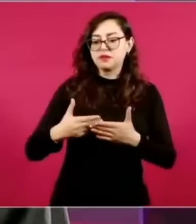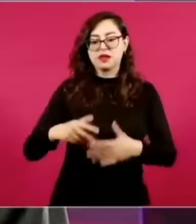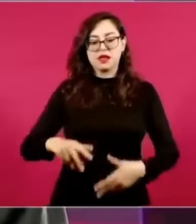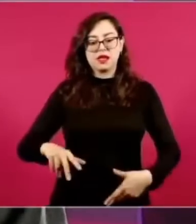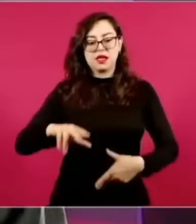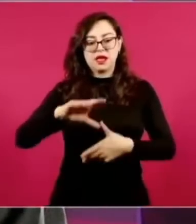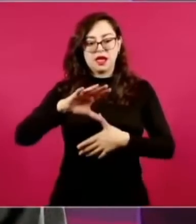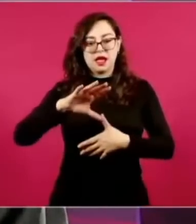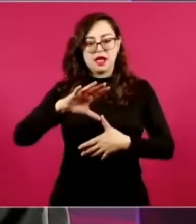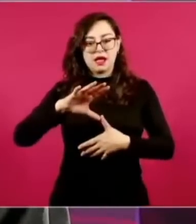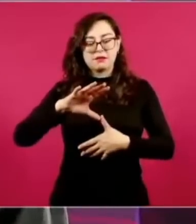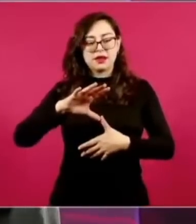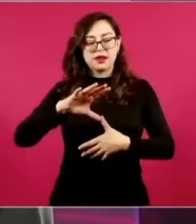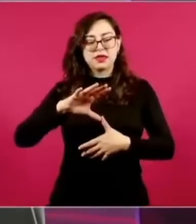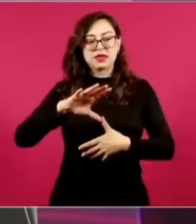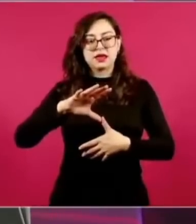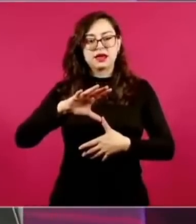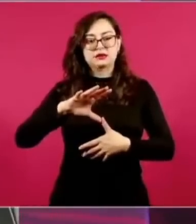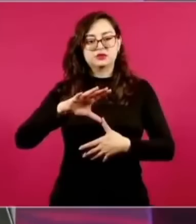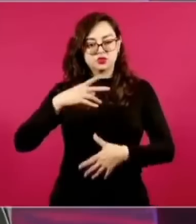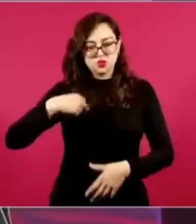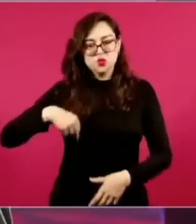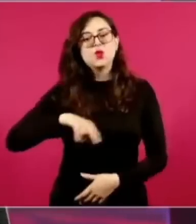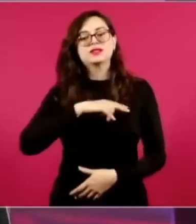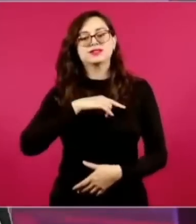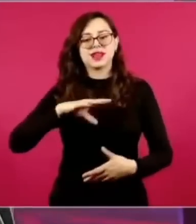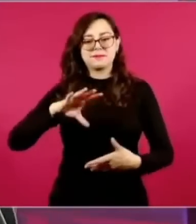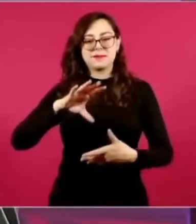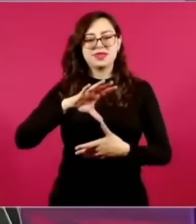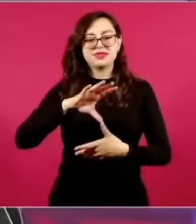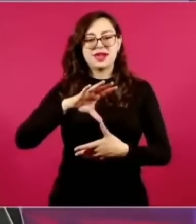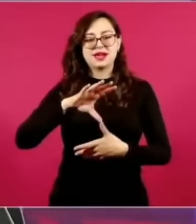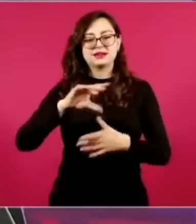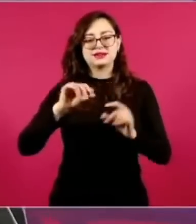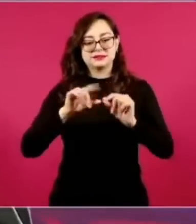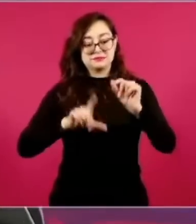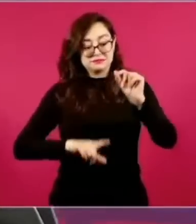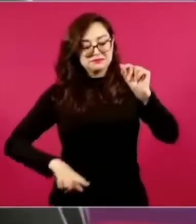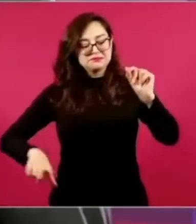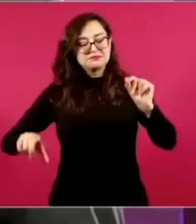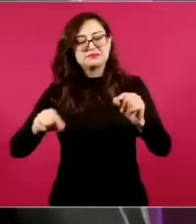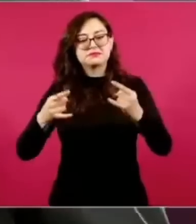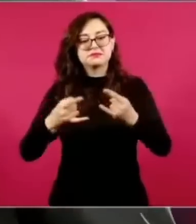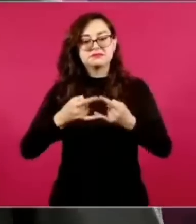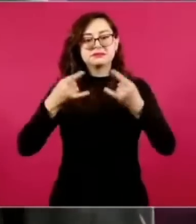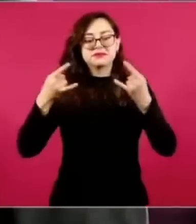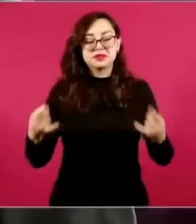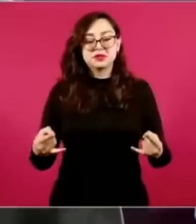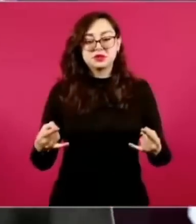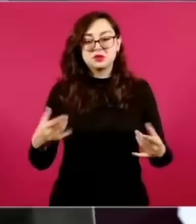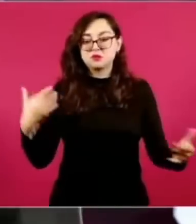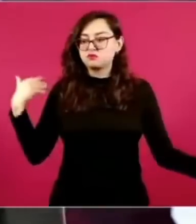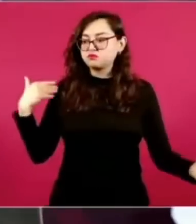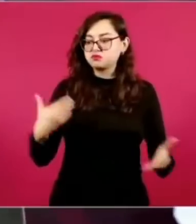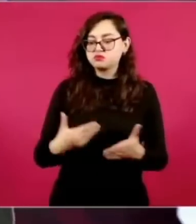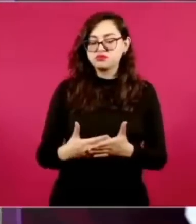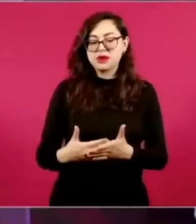como diría Martí, y en la historia de México, el periodismo